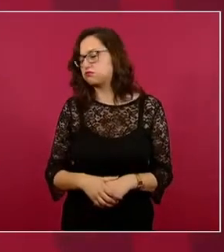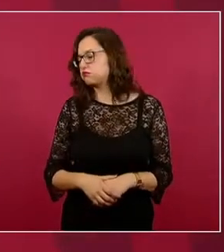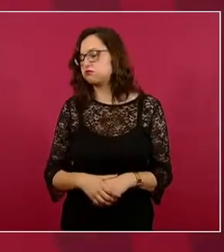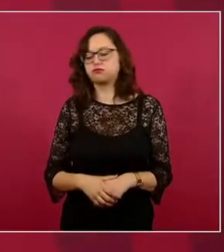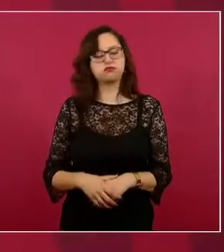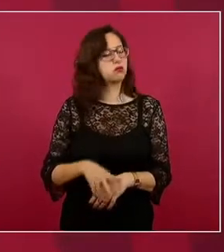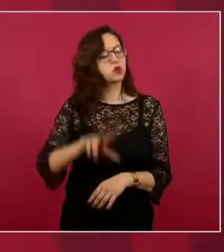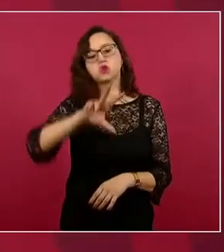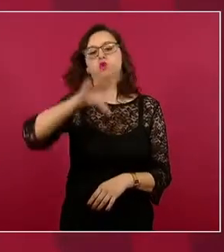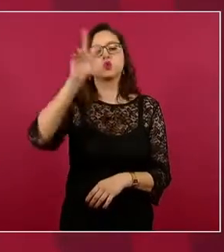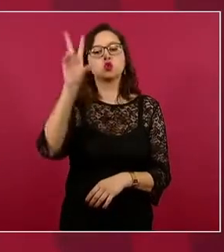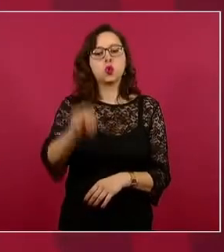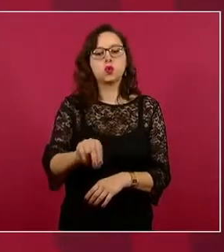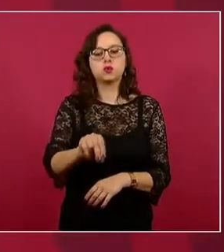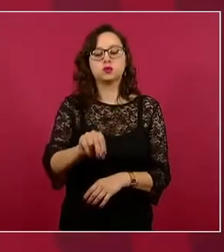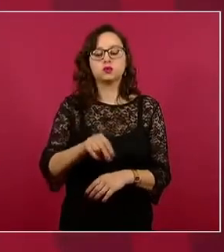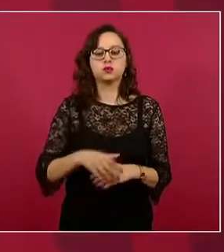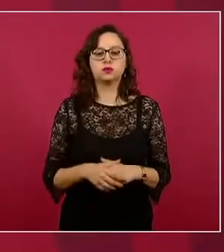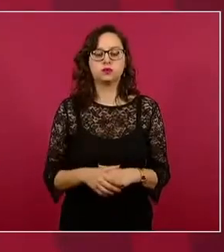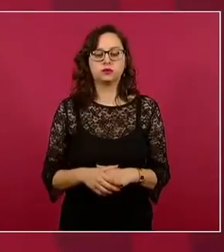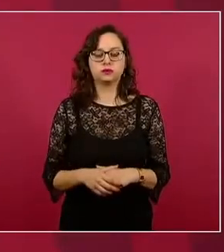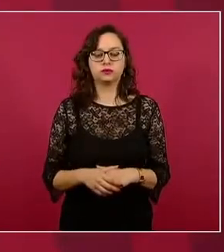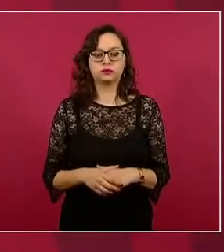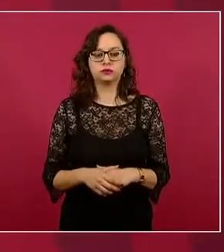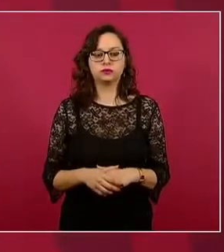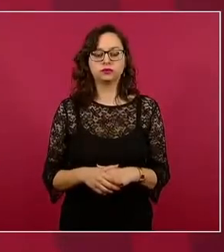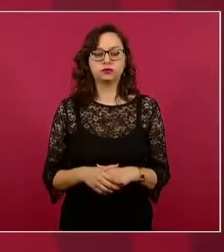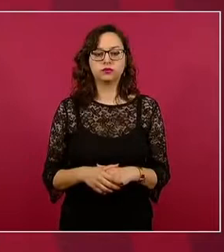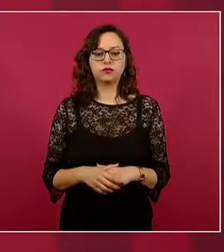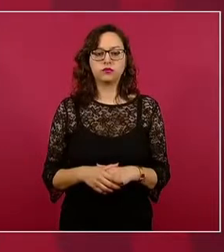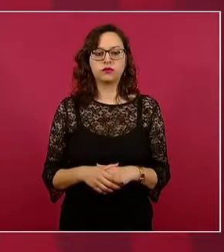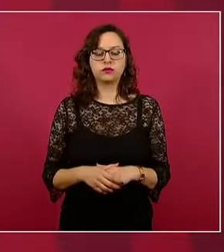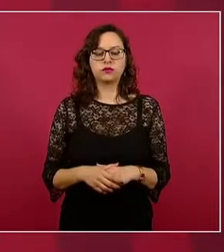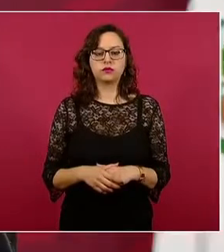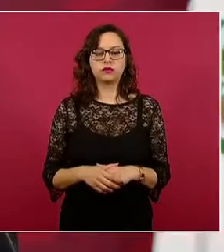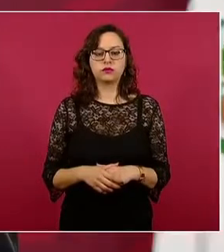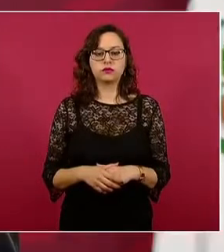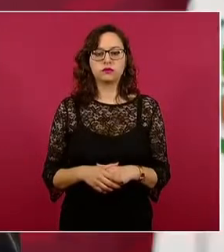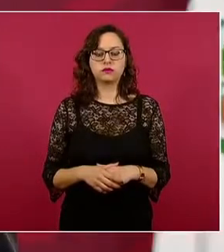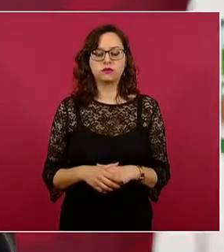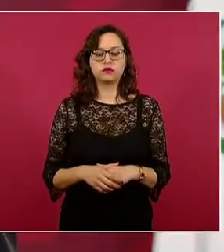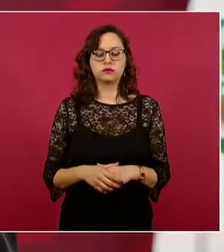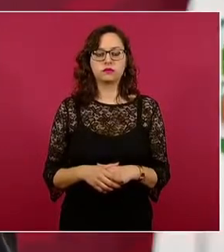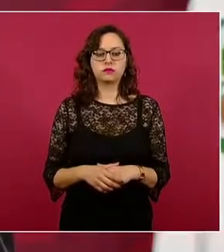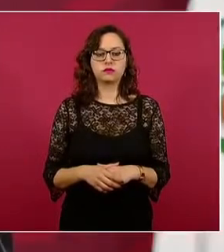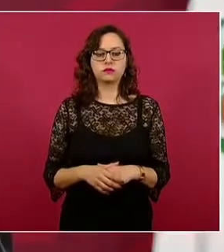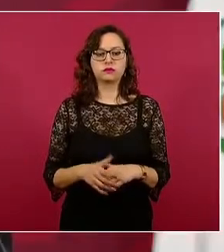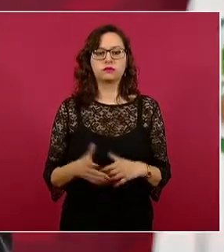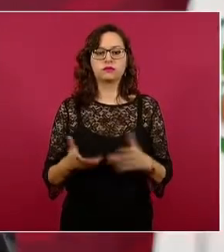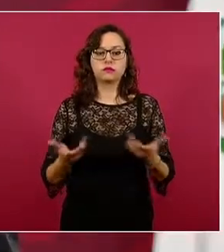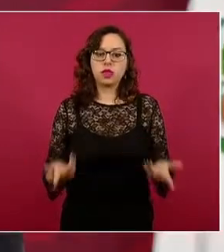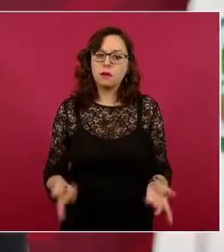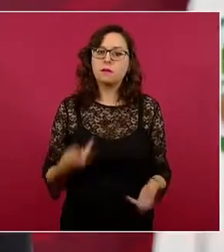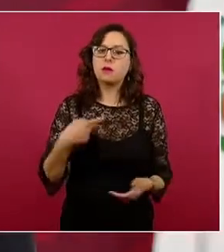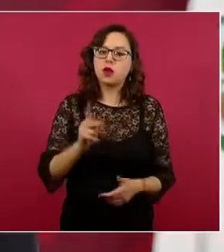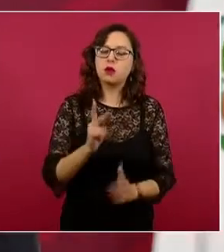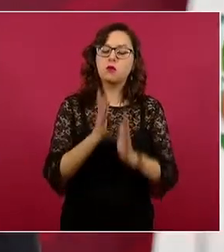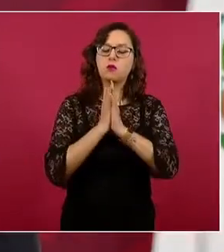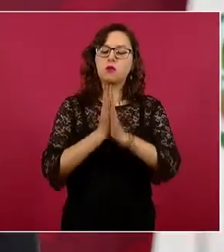en la luz. De todas maneras, de todas formas, no desperdiciemos